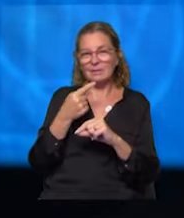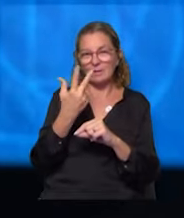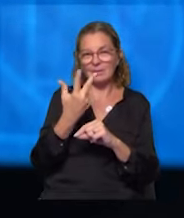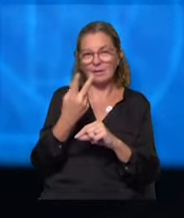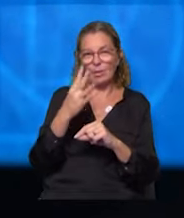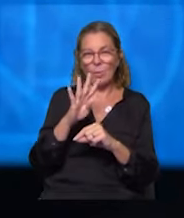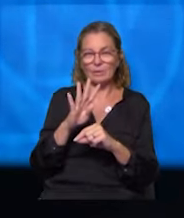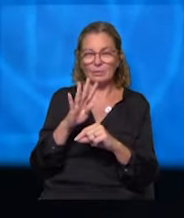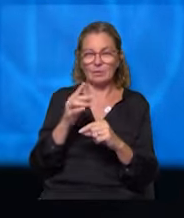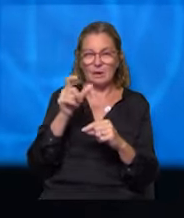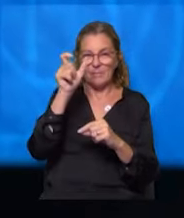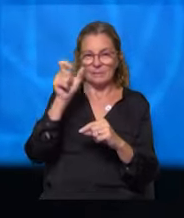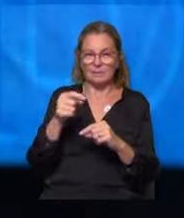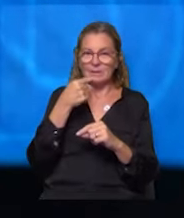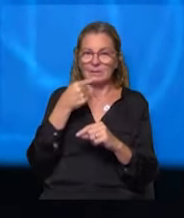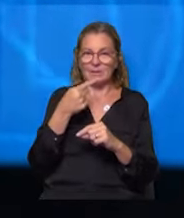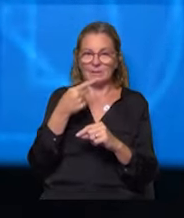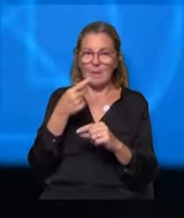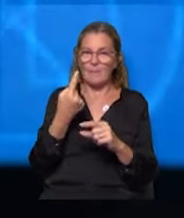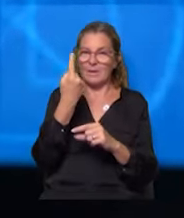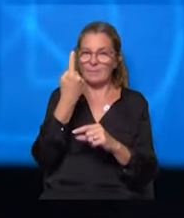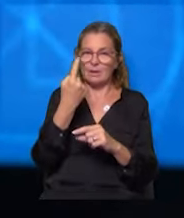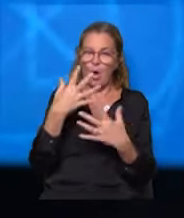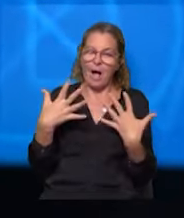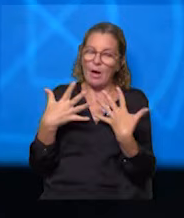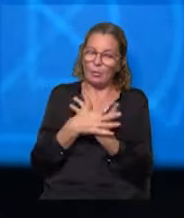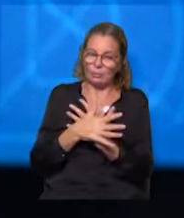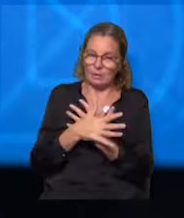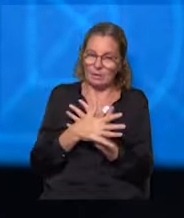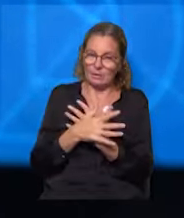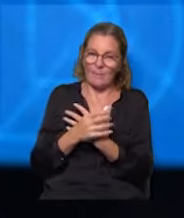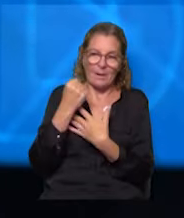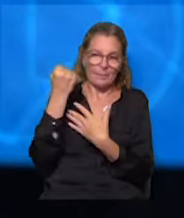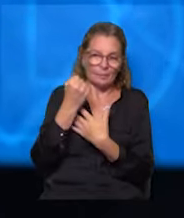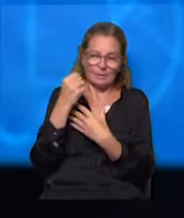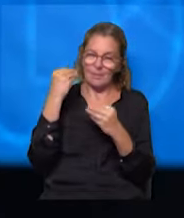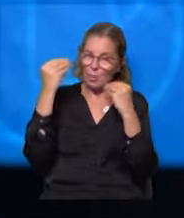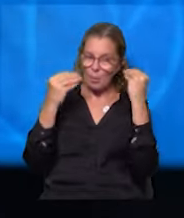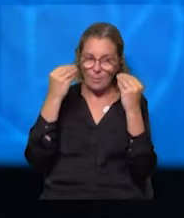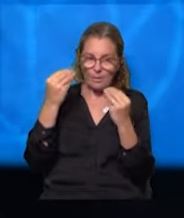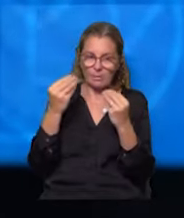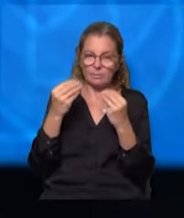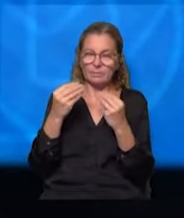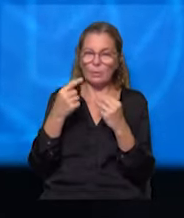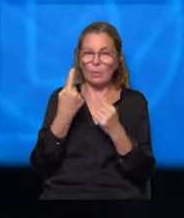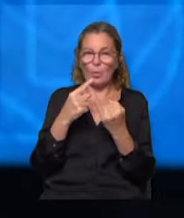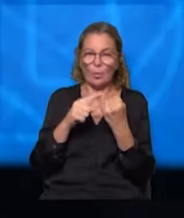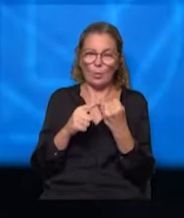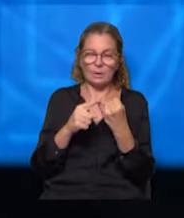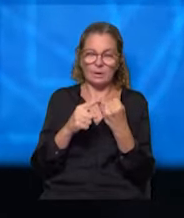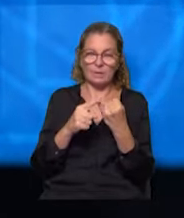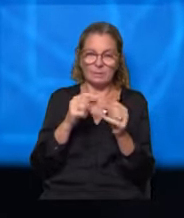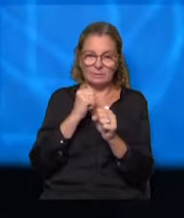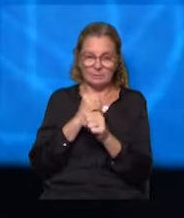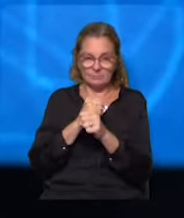o cuatro cosas que la gente te marca como sus principales angustias sus principales preocupaciones una tiene que ver con el